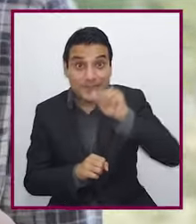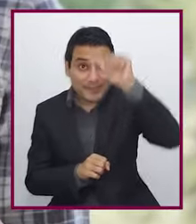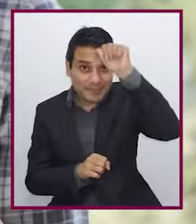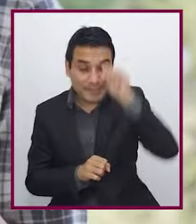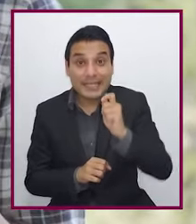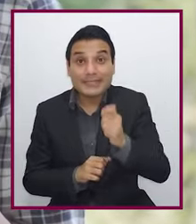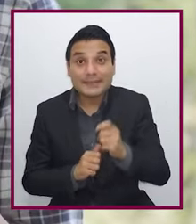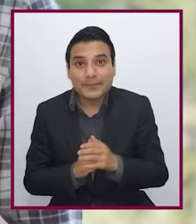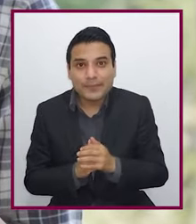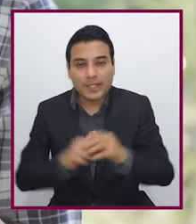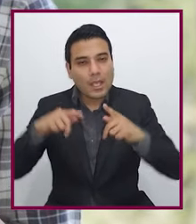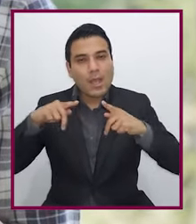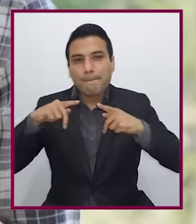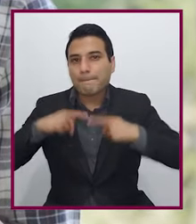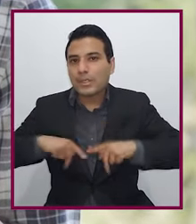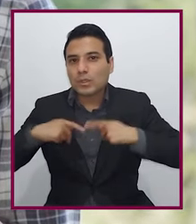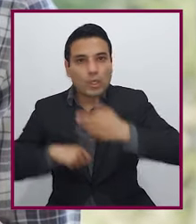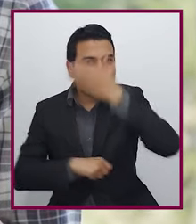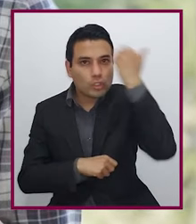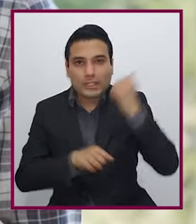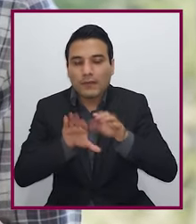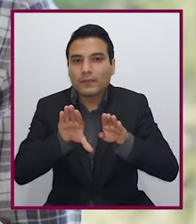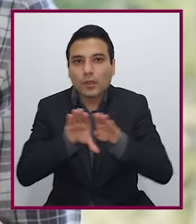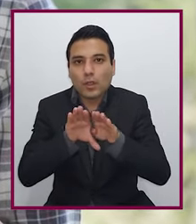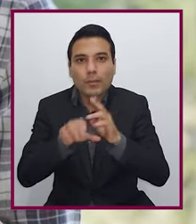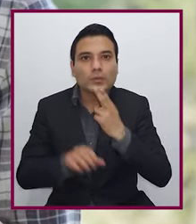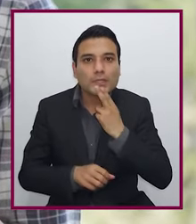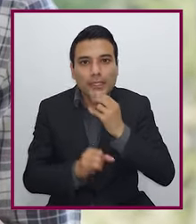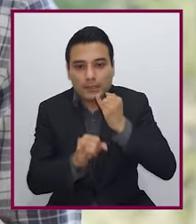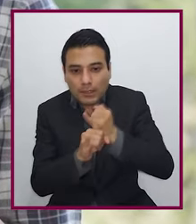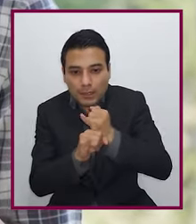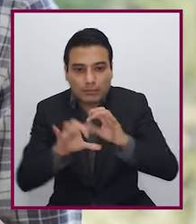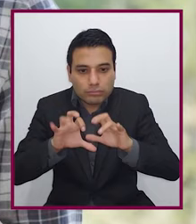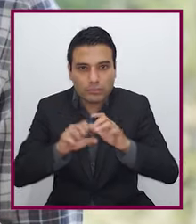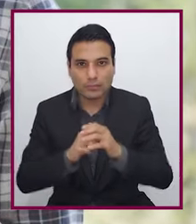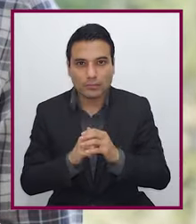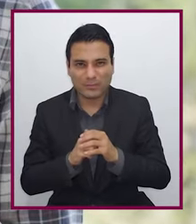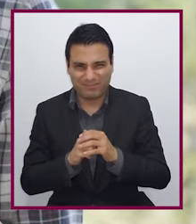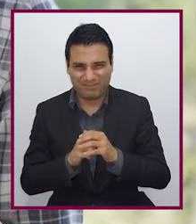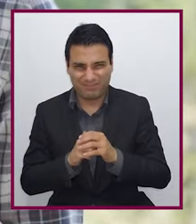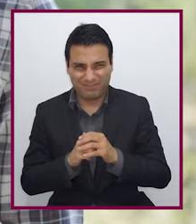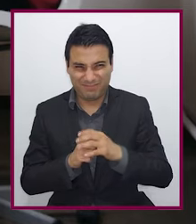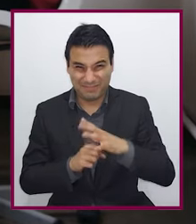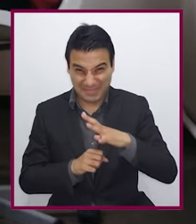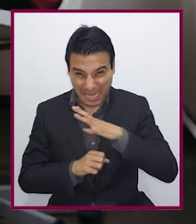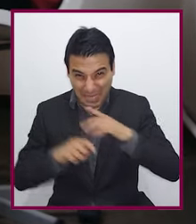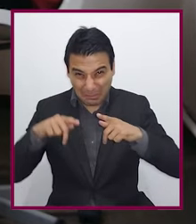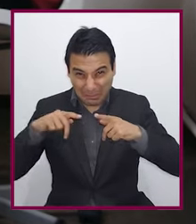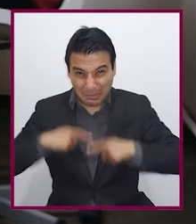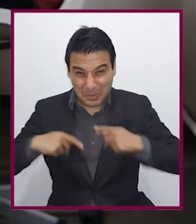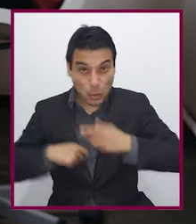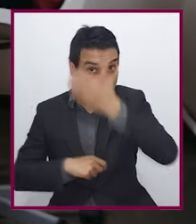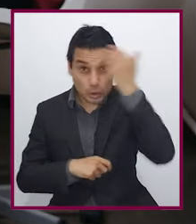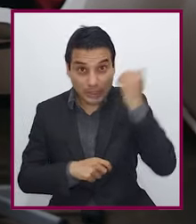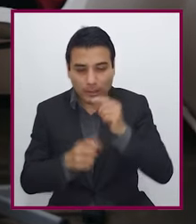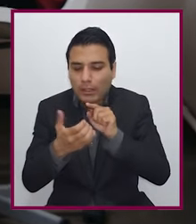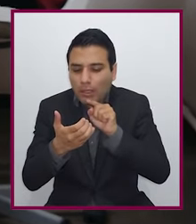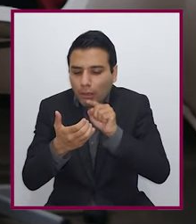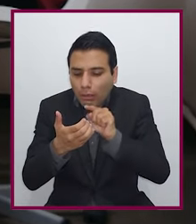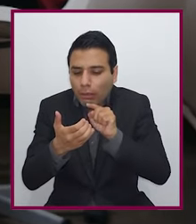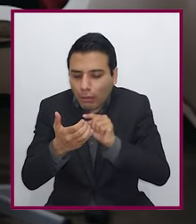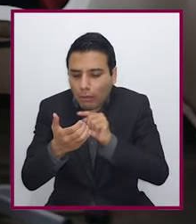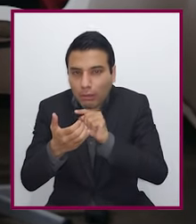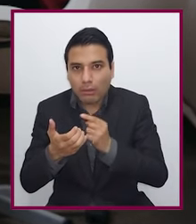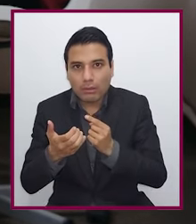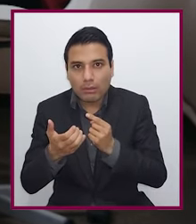El analfabetismo digital se refiere al desconocimiento del uso correcto de las nuevas tecnologías. ¿A poco hay gente que no sabe cómo usar un